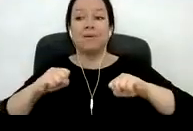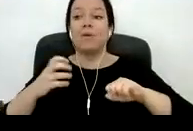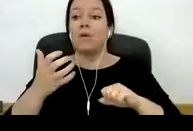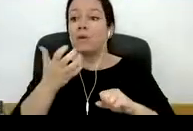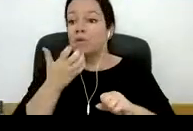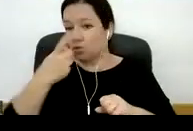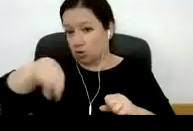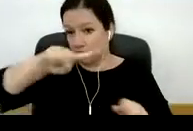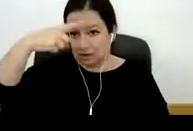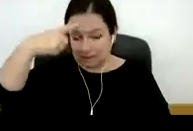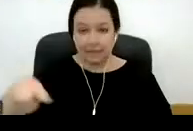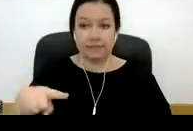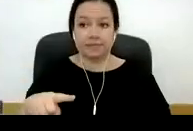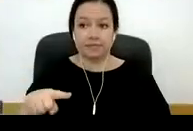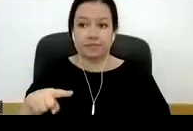bueno, sabéis,